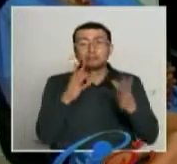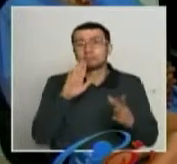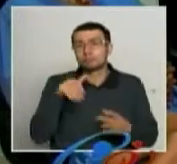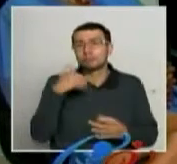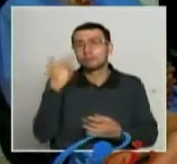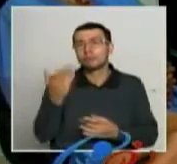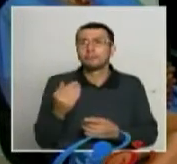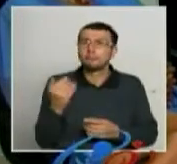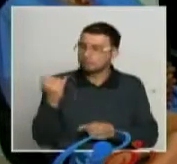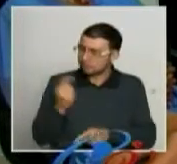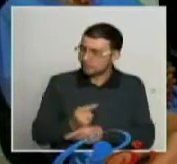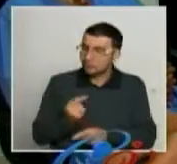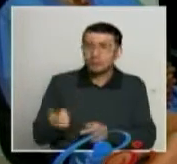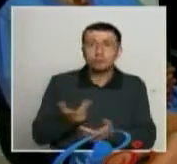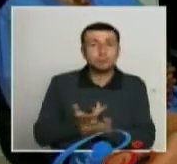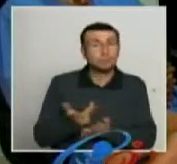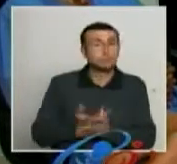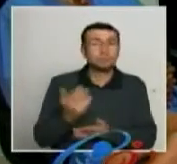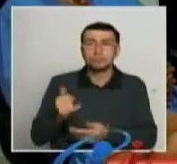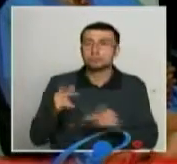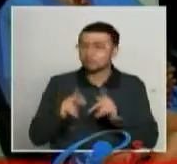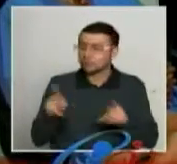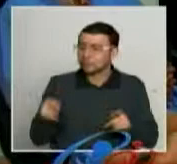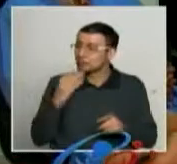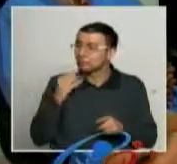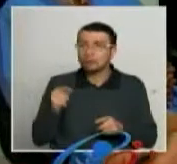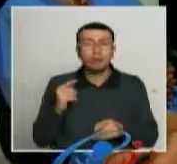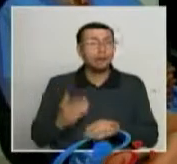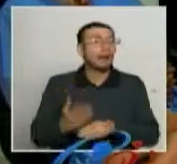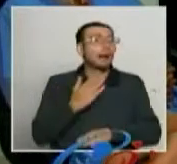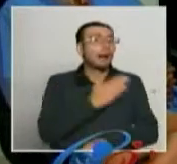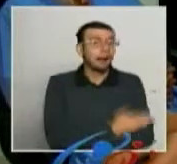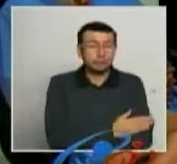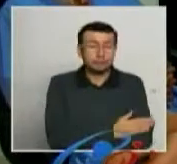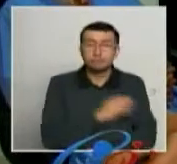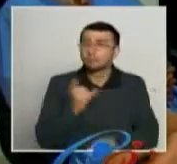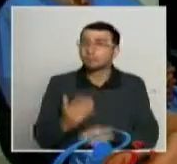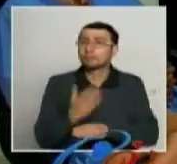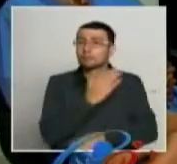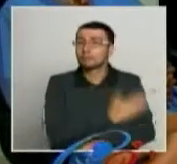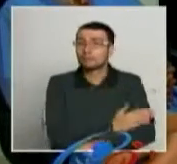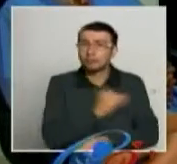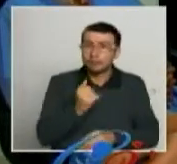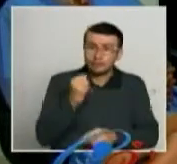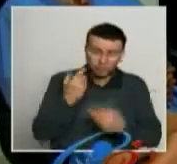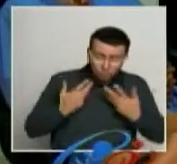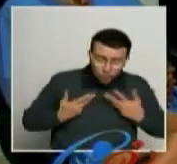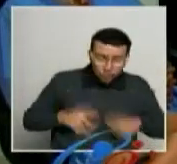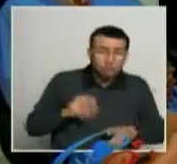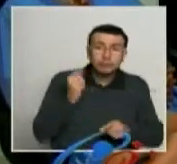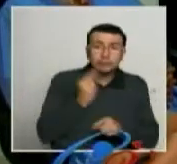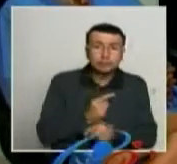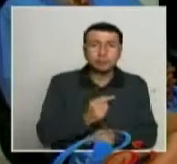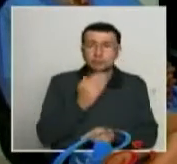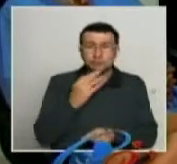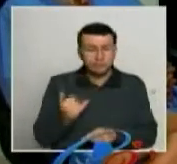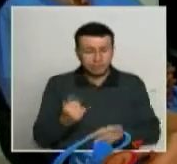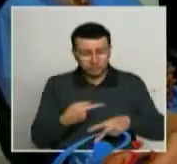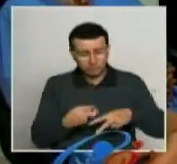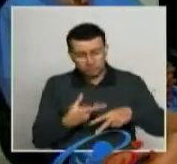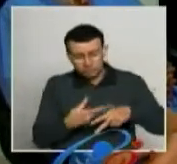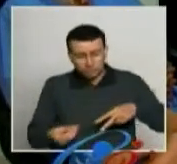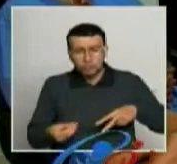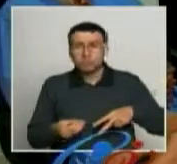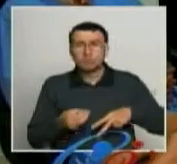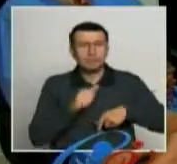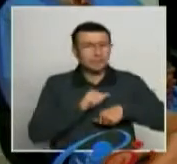hace en este tipo de pacientes es que previamente a realizar cualquier tipo de procedimientos, llámese escleroterapia,